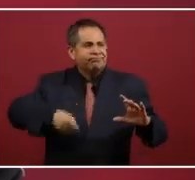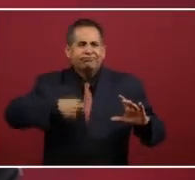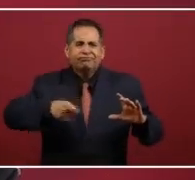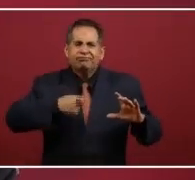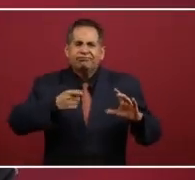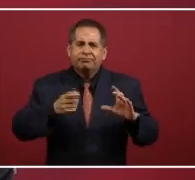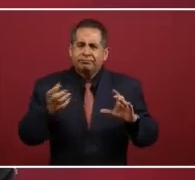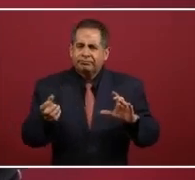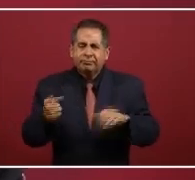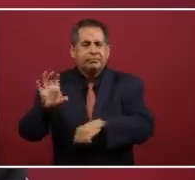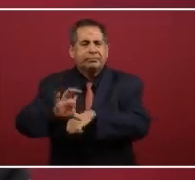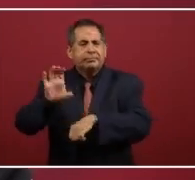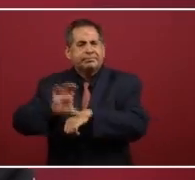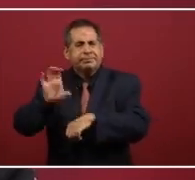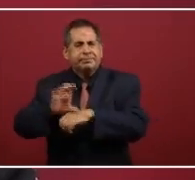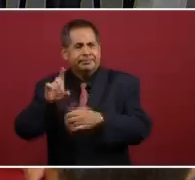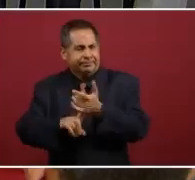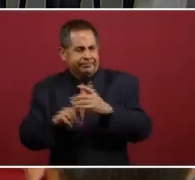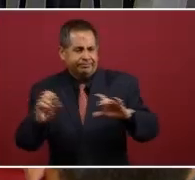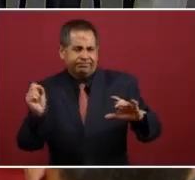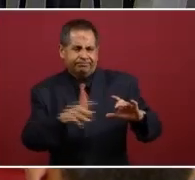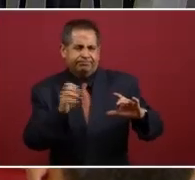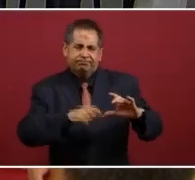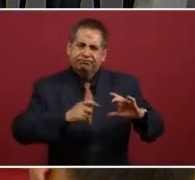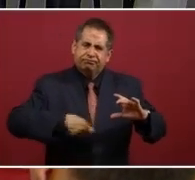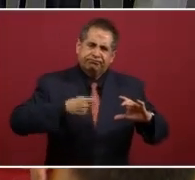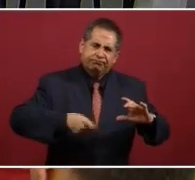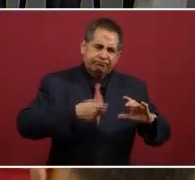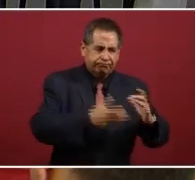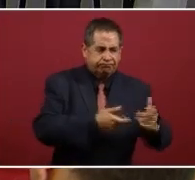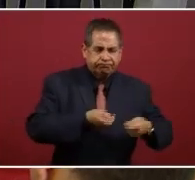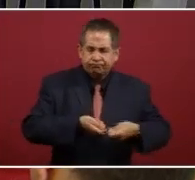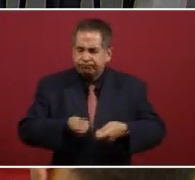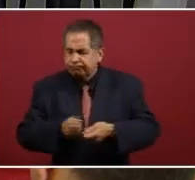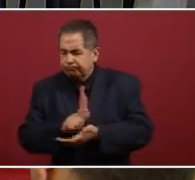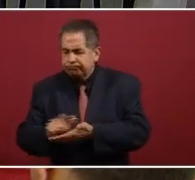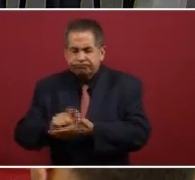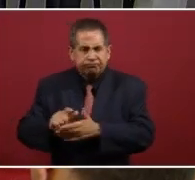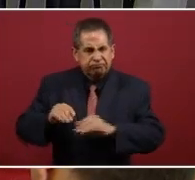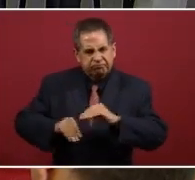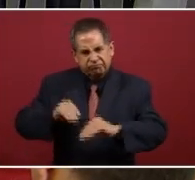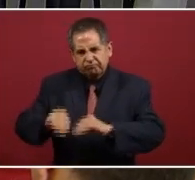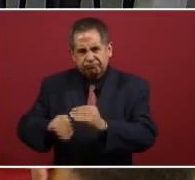equipos sencillos para el uso intensivo